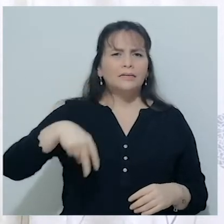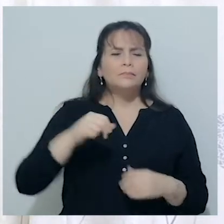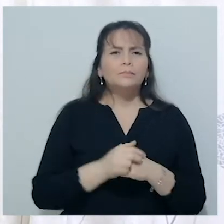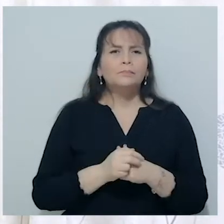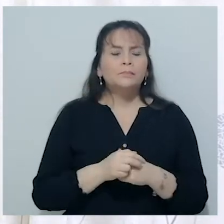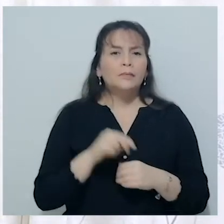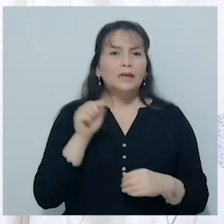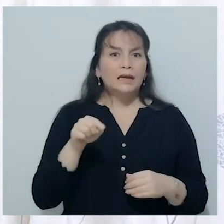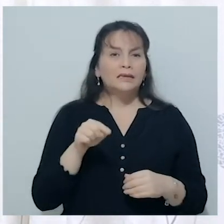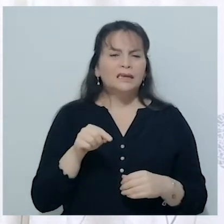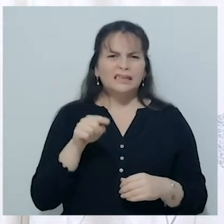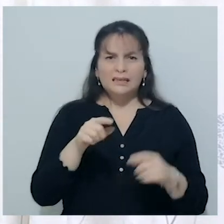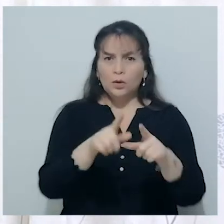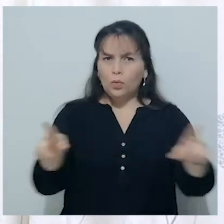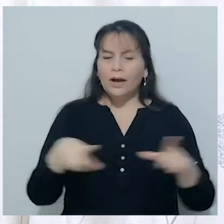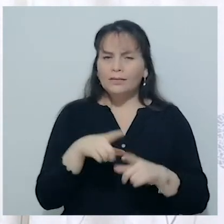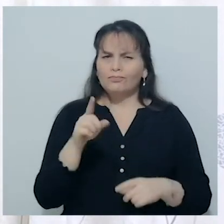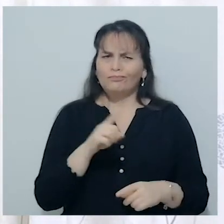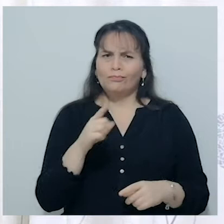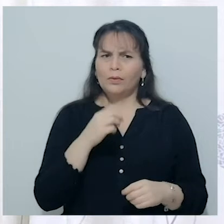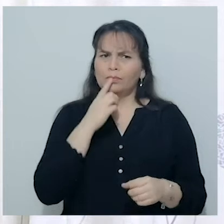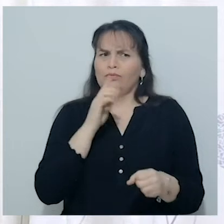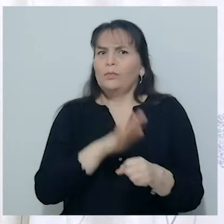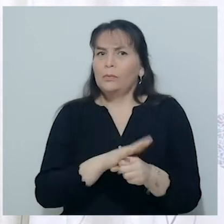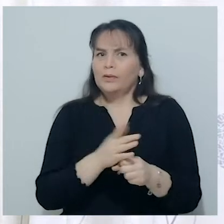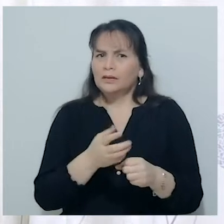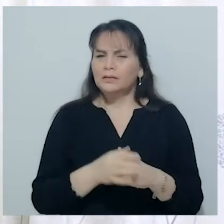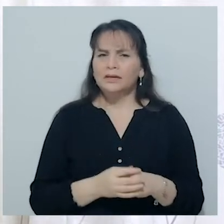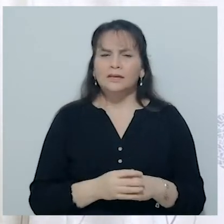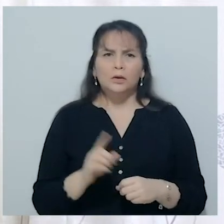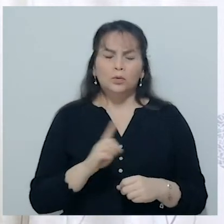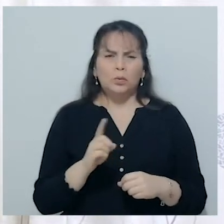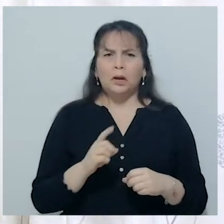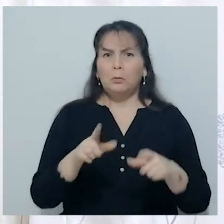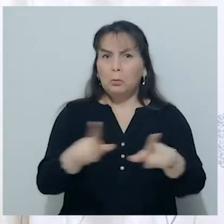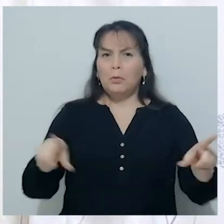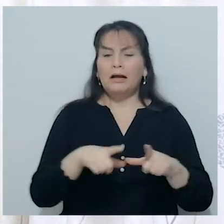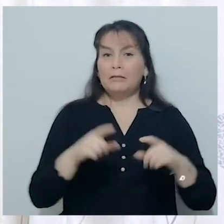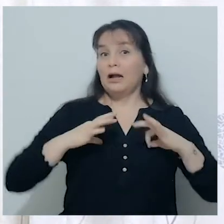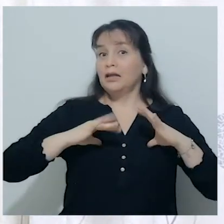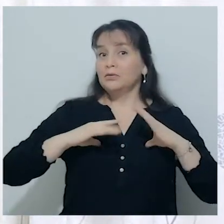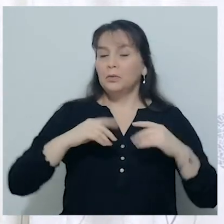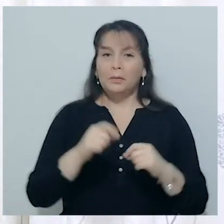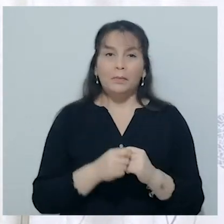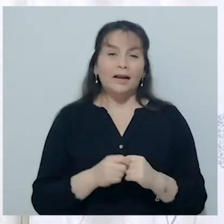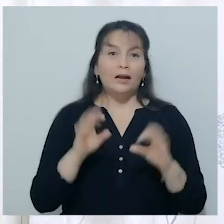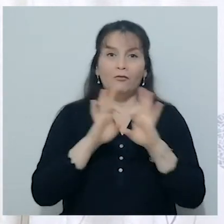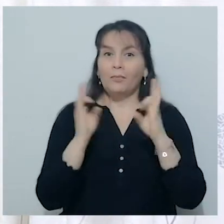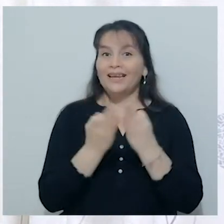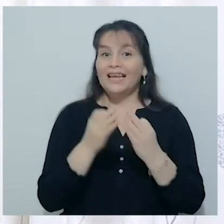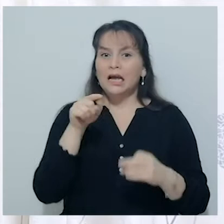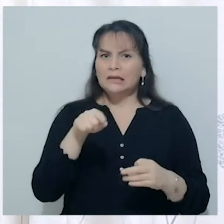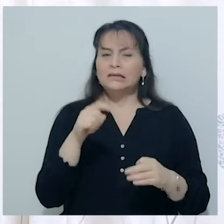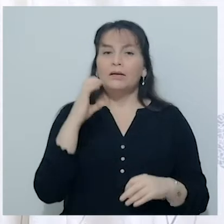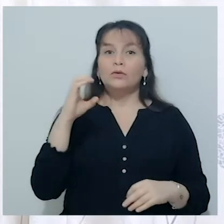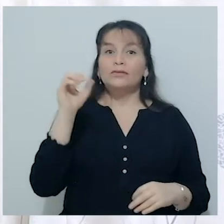cosas acerca de esta tierra que no eran muy prometedoras. Por si acaso no era un lugar de vacaciones para la familia.